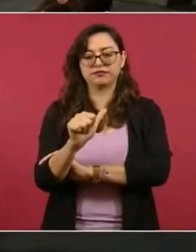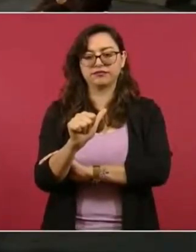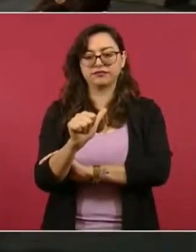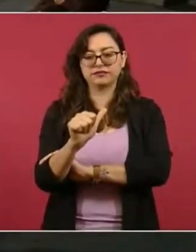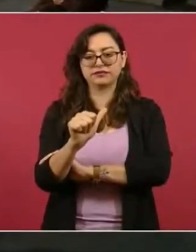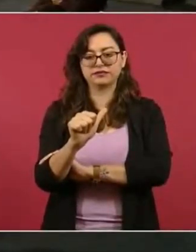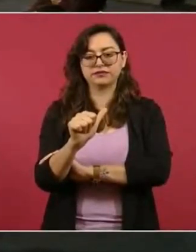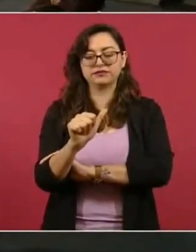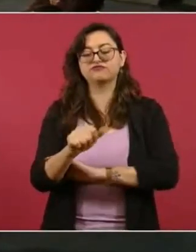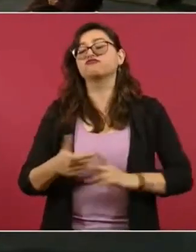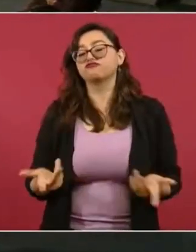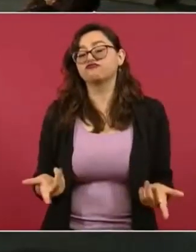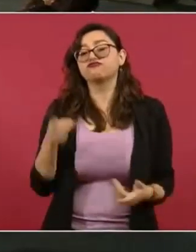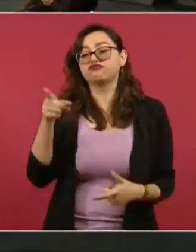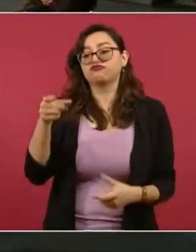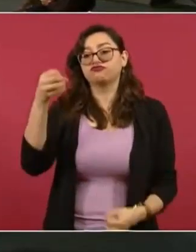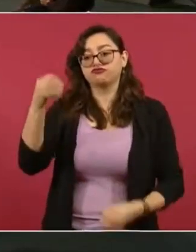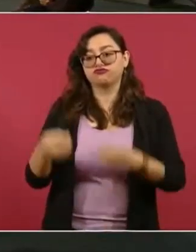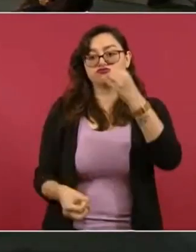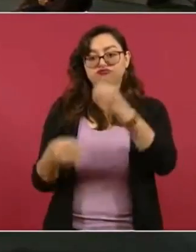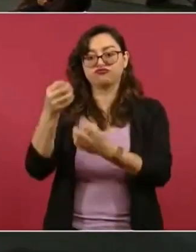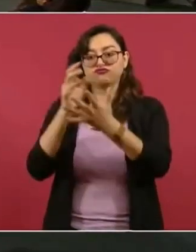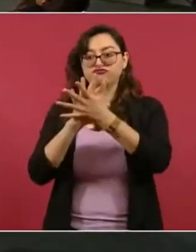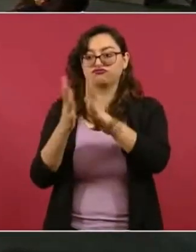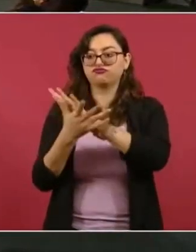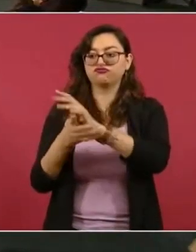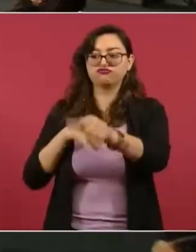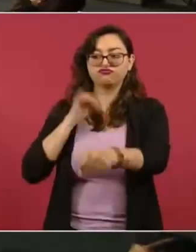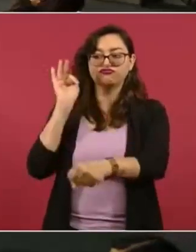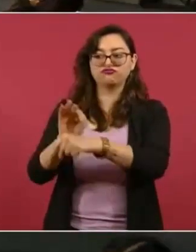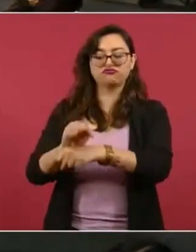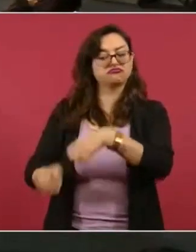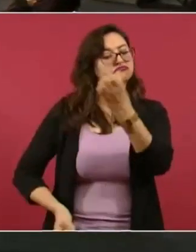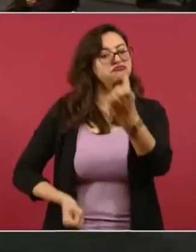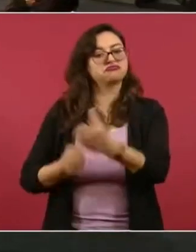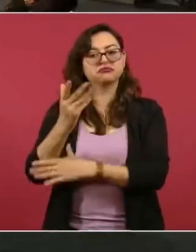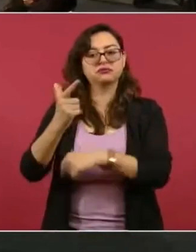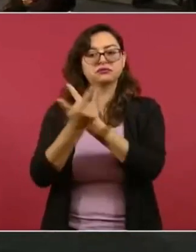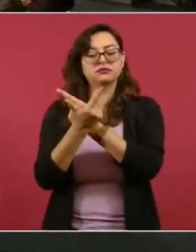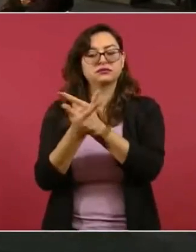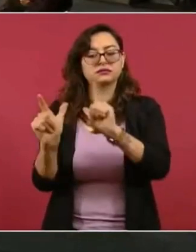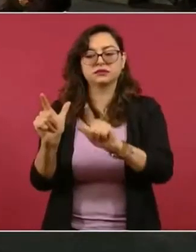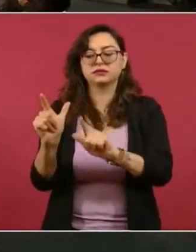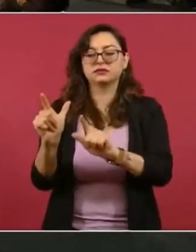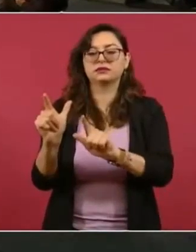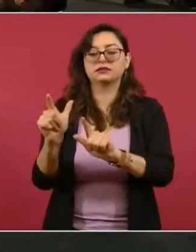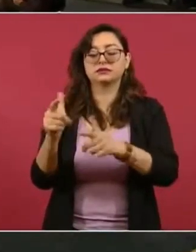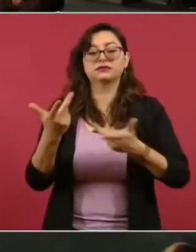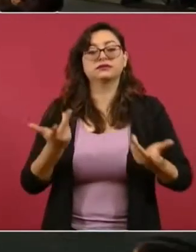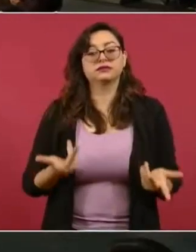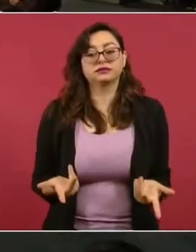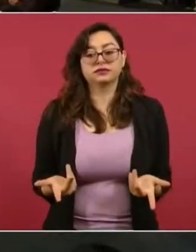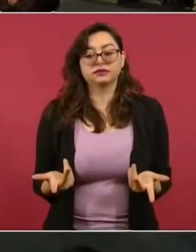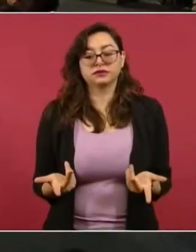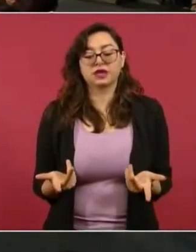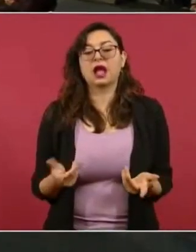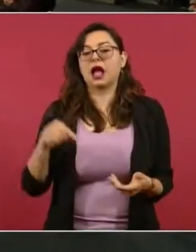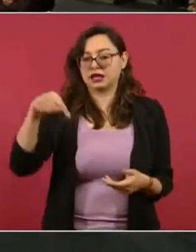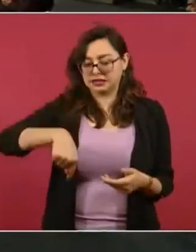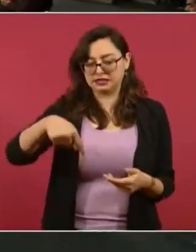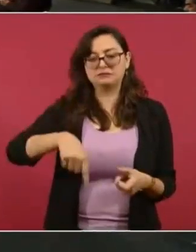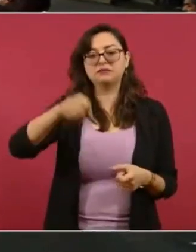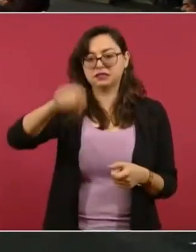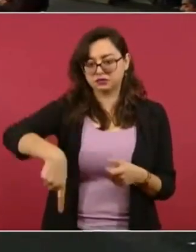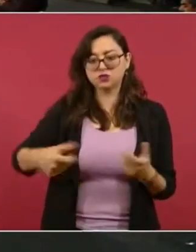por el juez Javier Raúl Ayala casillas en la madrugada del 15 de octubre otra vez en la Ciudad de